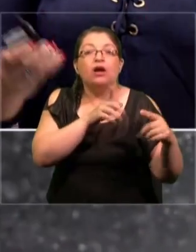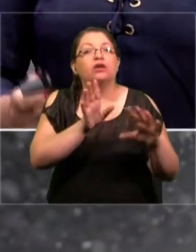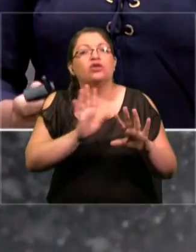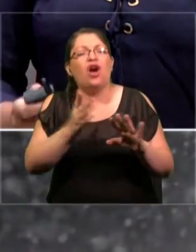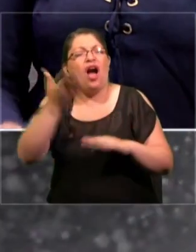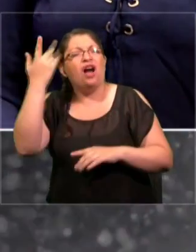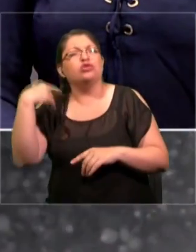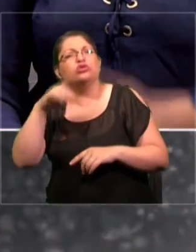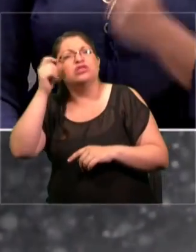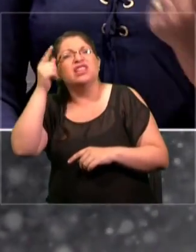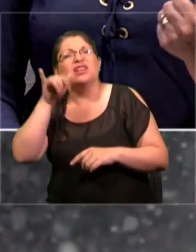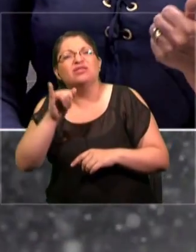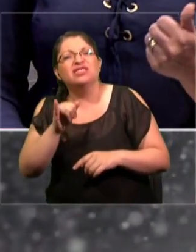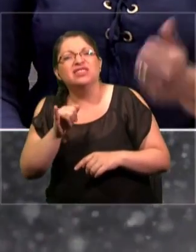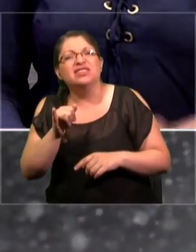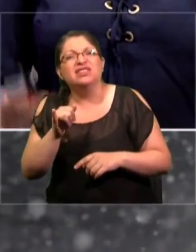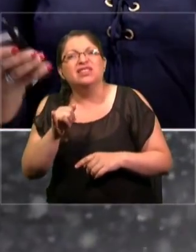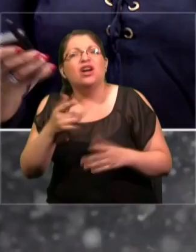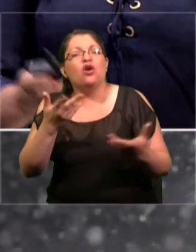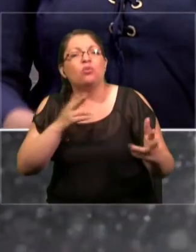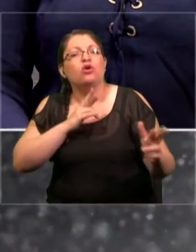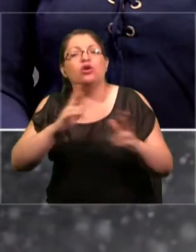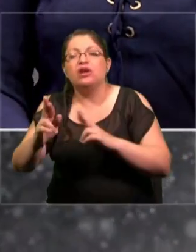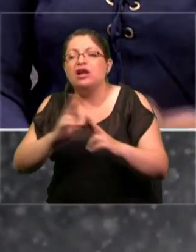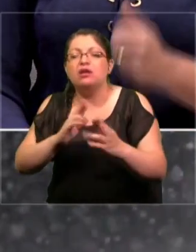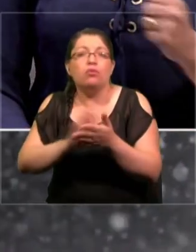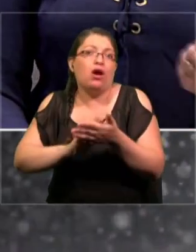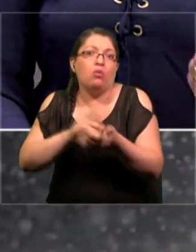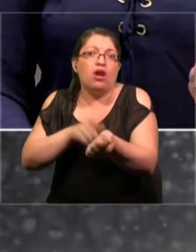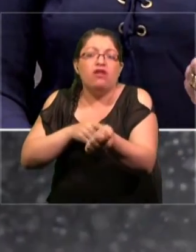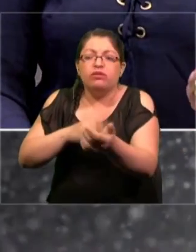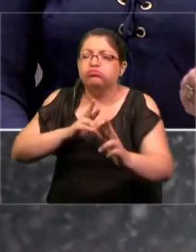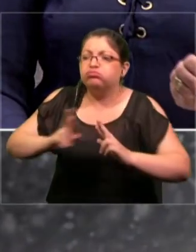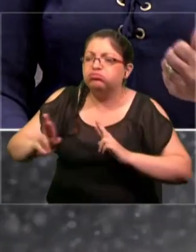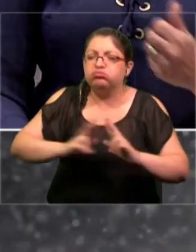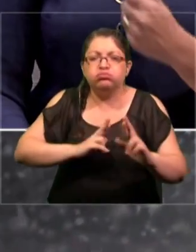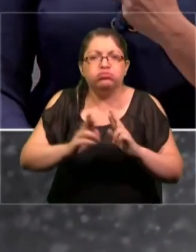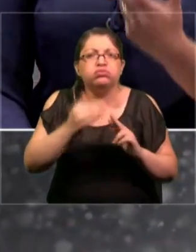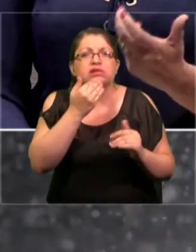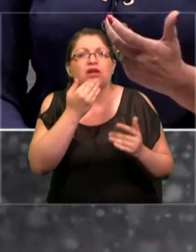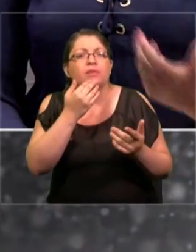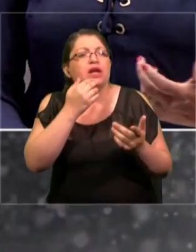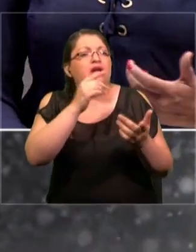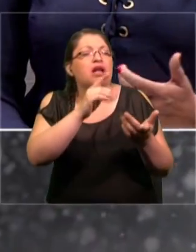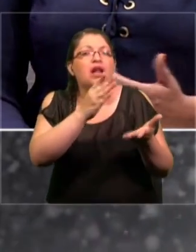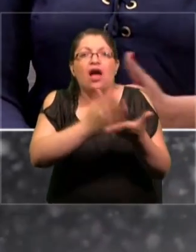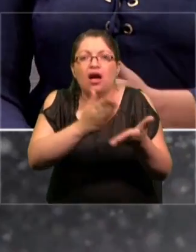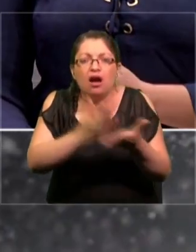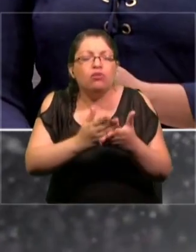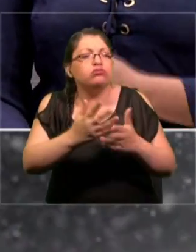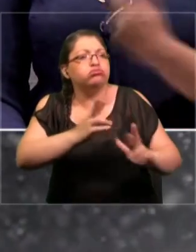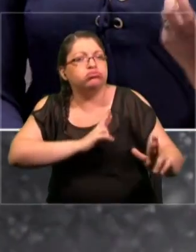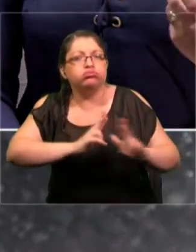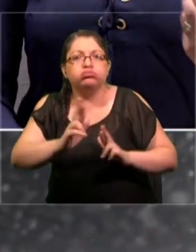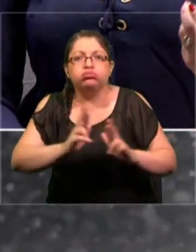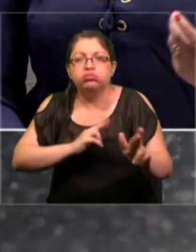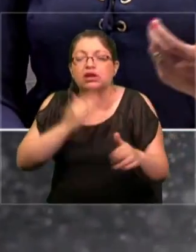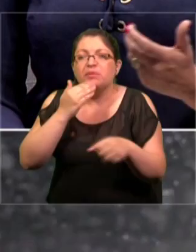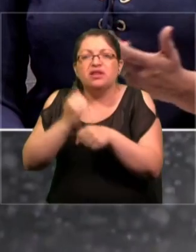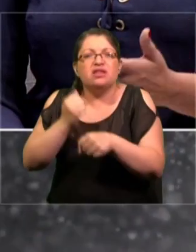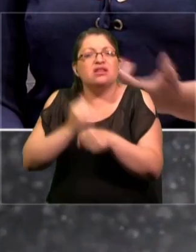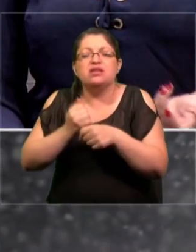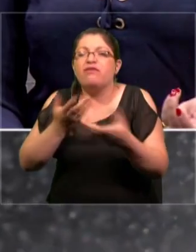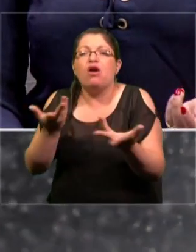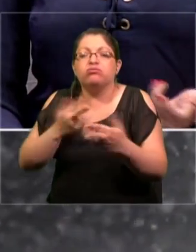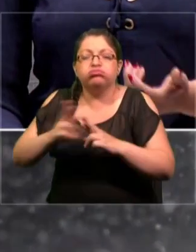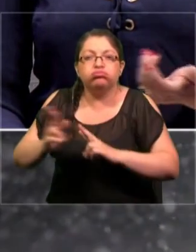tradicionalmente lo hemos entendido en nuestras relaciones familiares, en los espacios escolares, en el trabajo